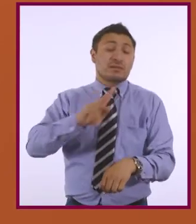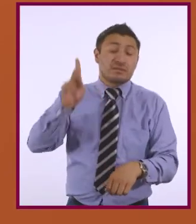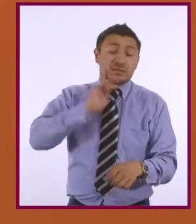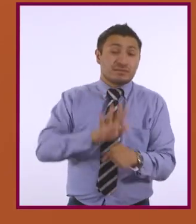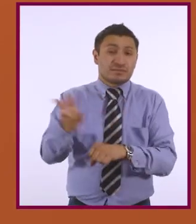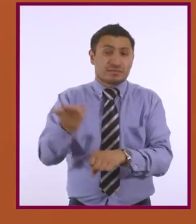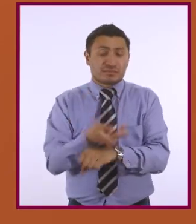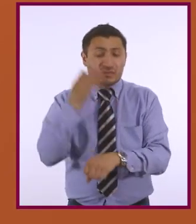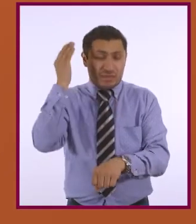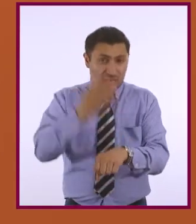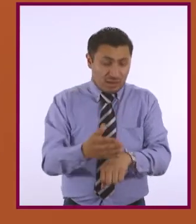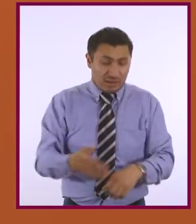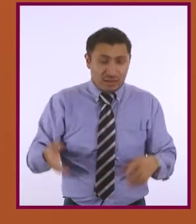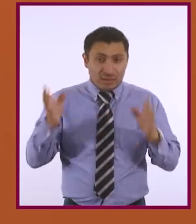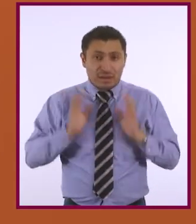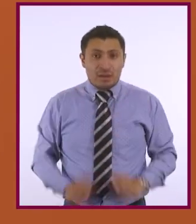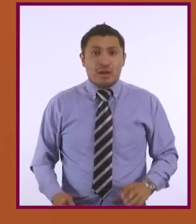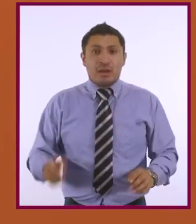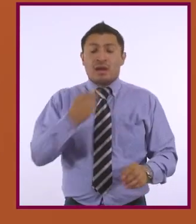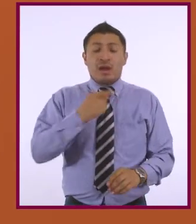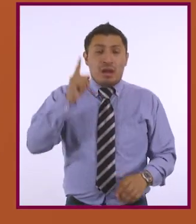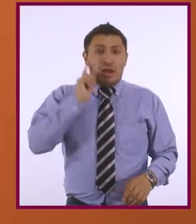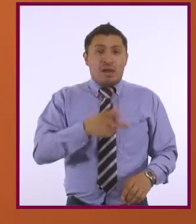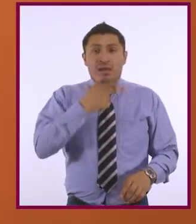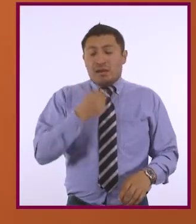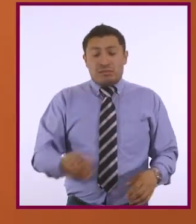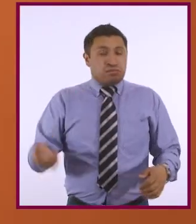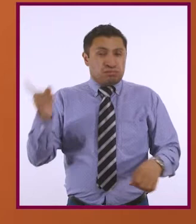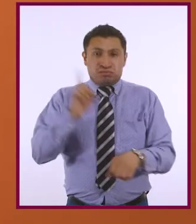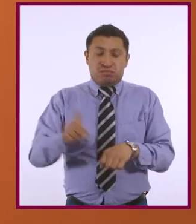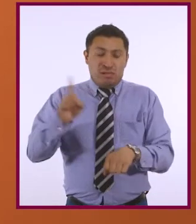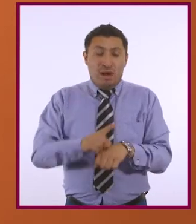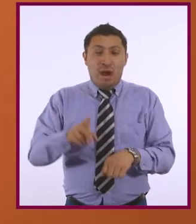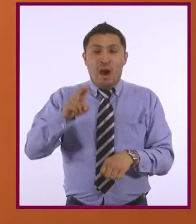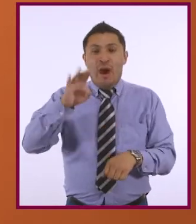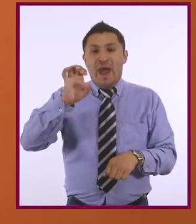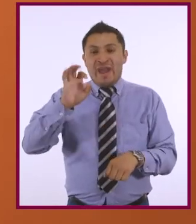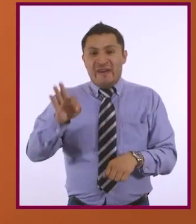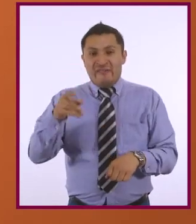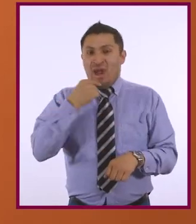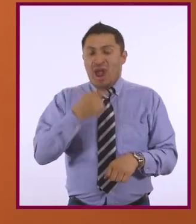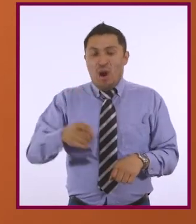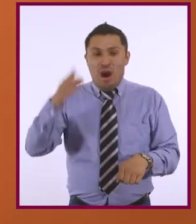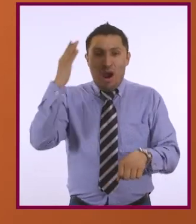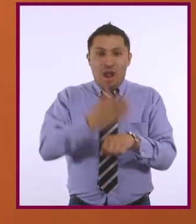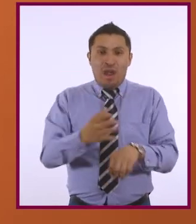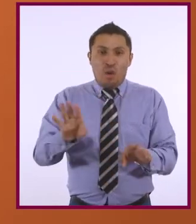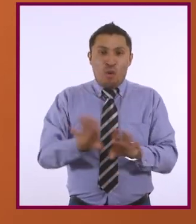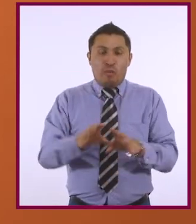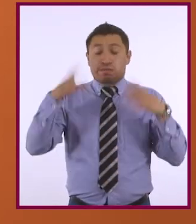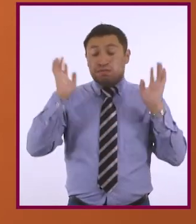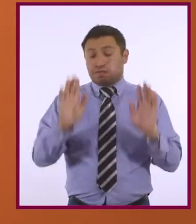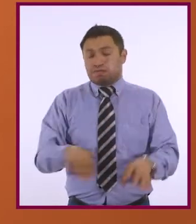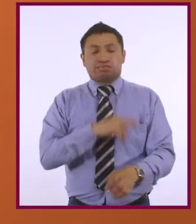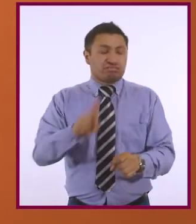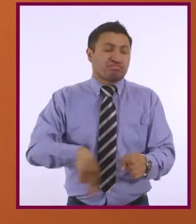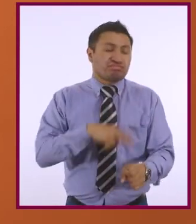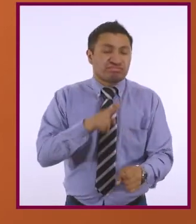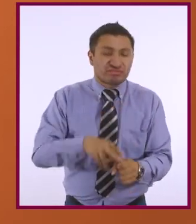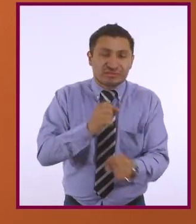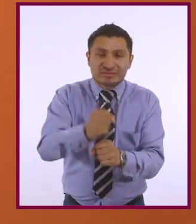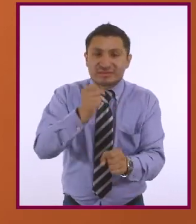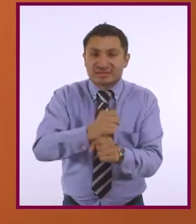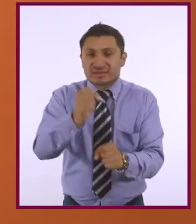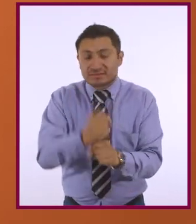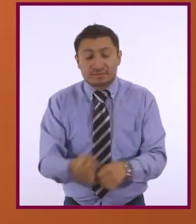algunos niños es cosa de todos los días. Según la UNICEF, los niños castigados sistemáticamente con violencia